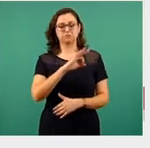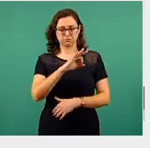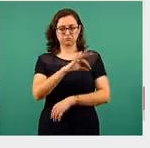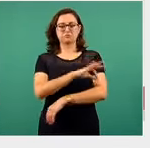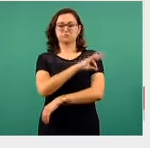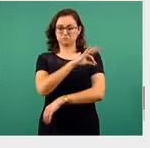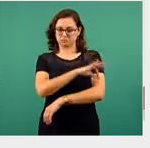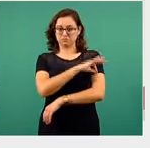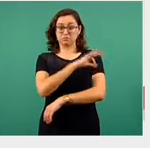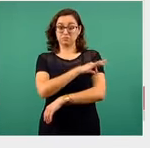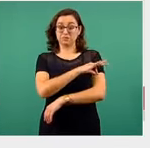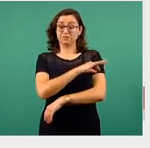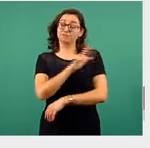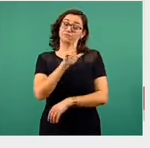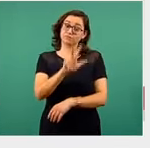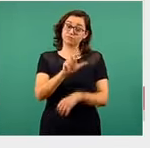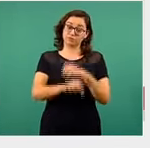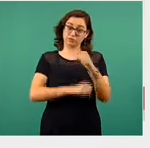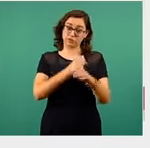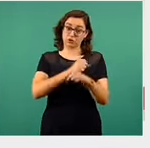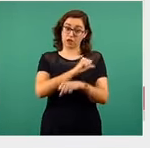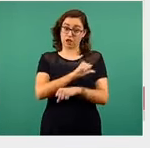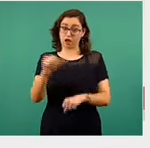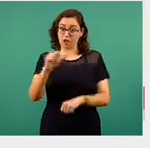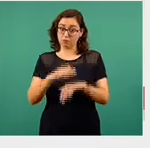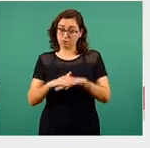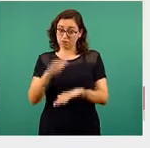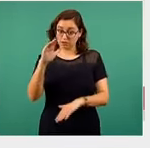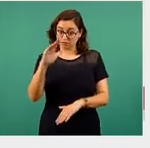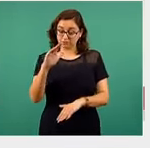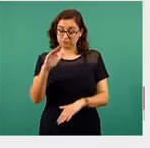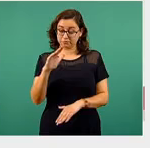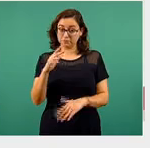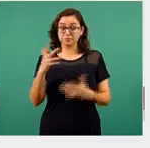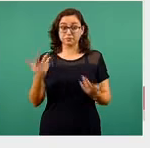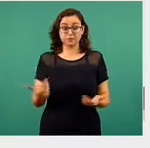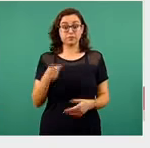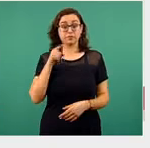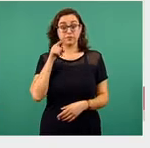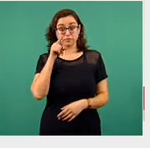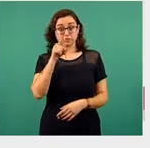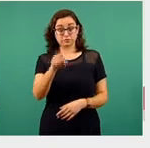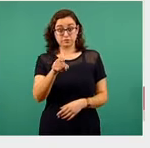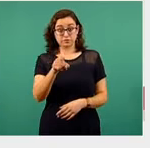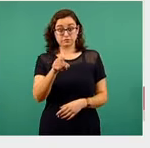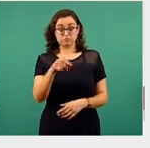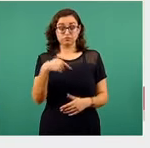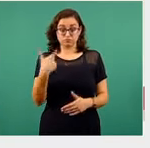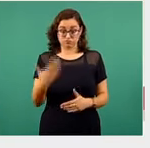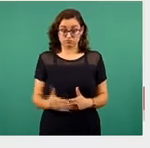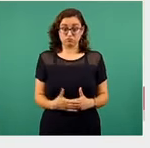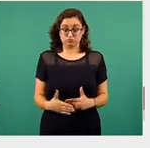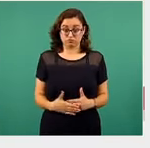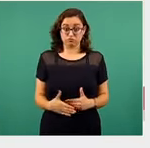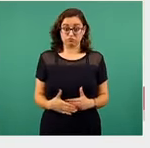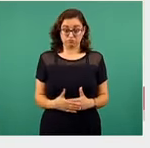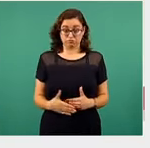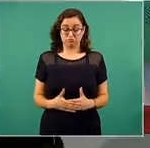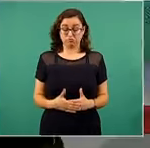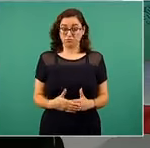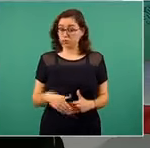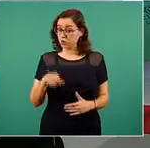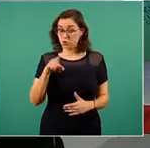años de edad en adelante, puedes vacunarte si tu embarazo tiene 10 semanas o más.